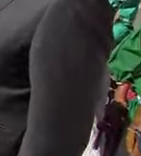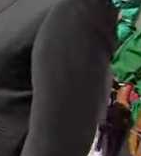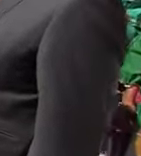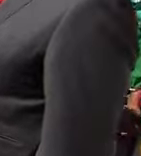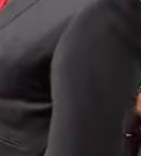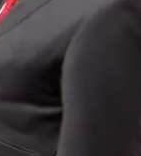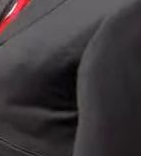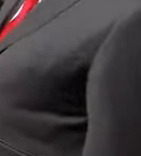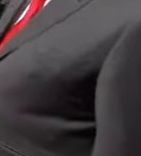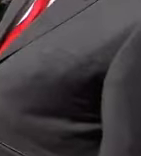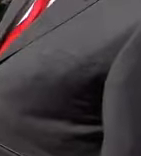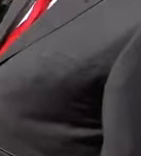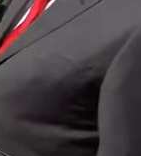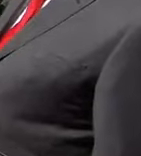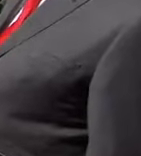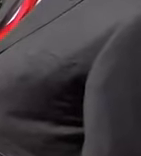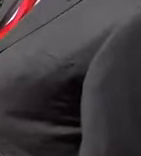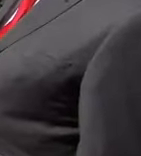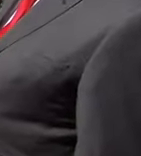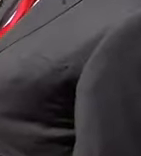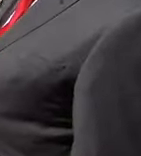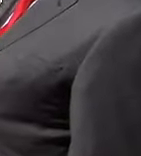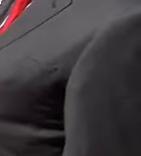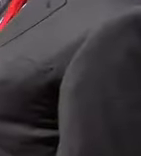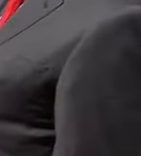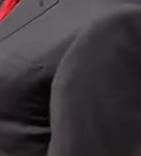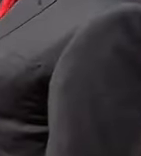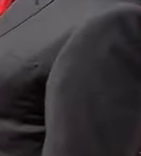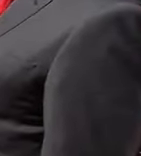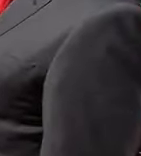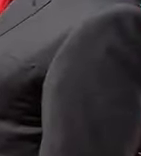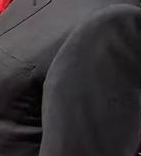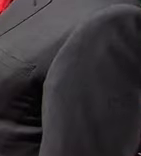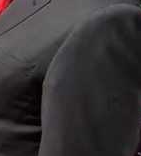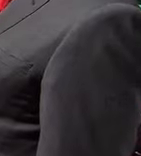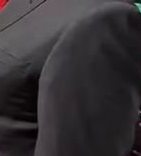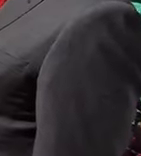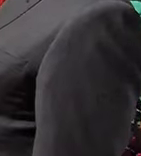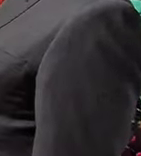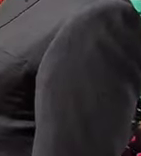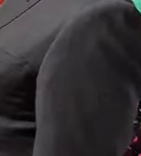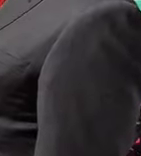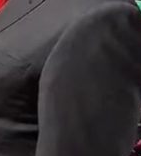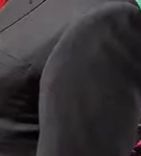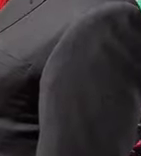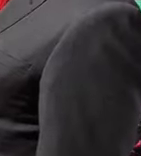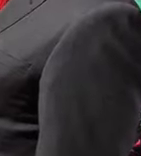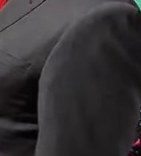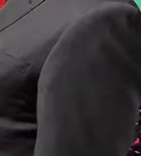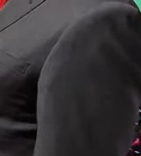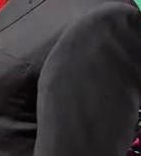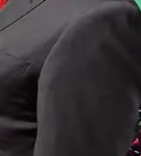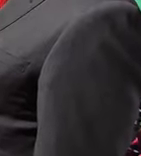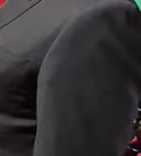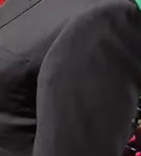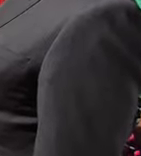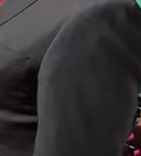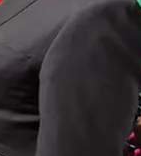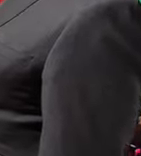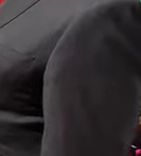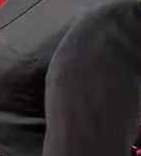justicia. Confiamos en ti, señor presidente. Muchas gracias y permitirnos igual su distinguida esposa. Muchas gracias,